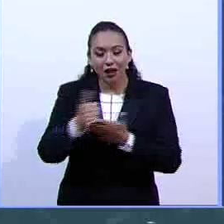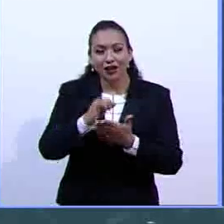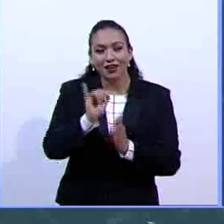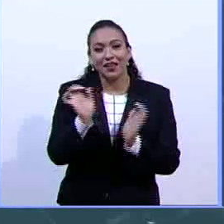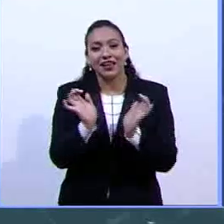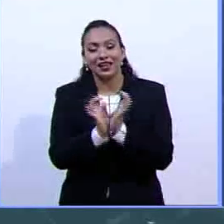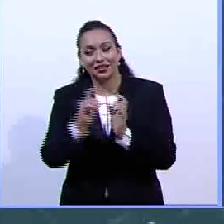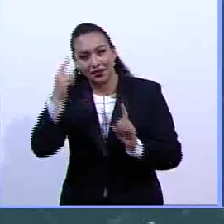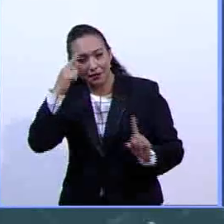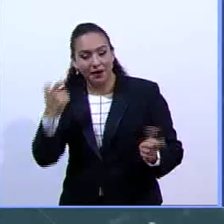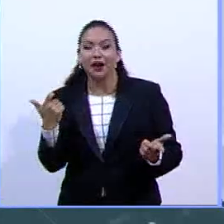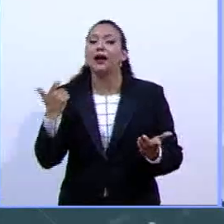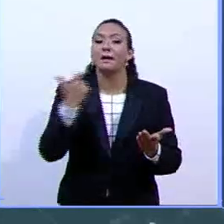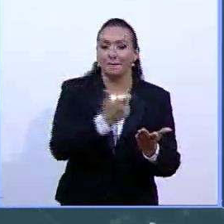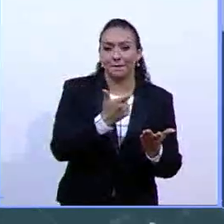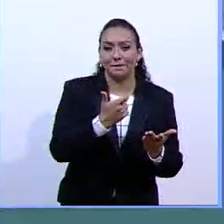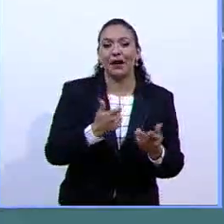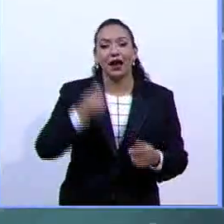una pensión por orfandad.